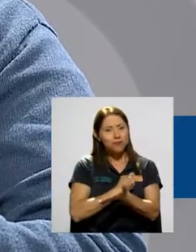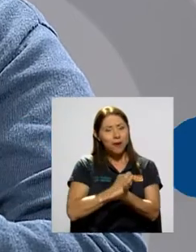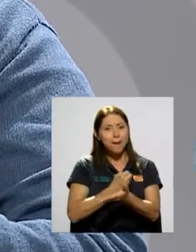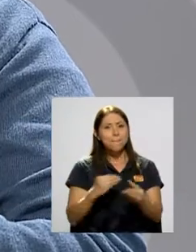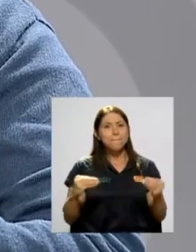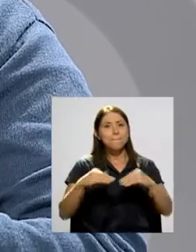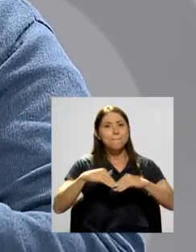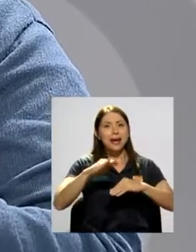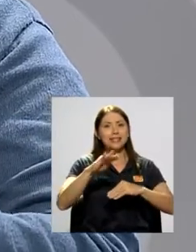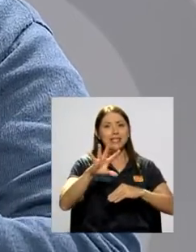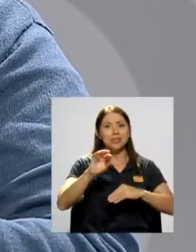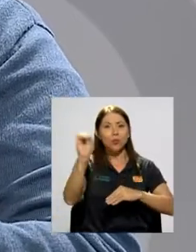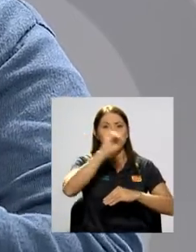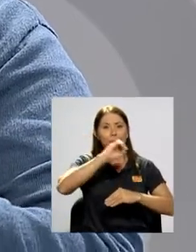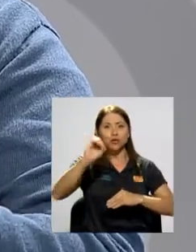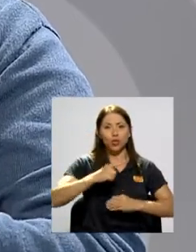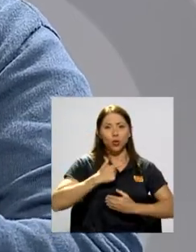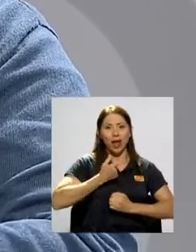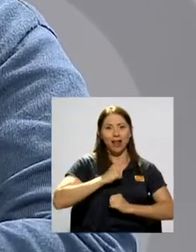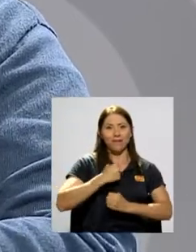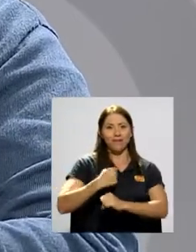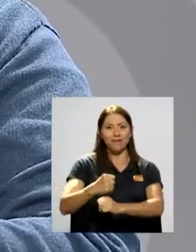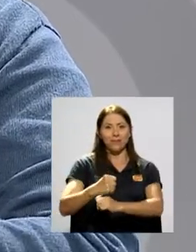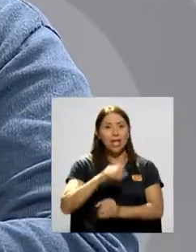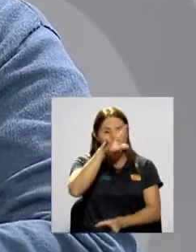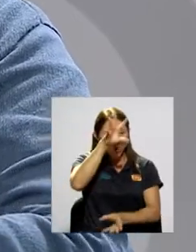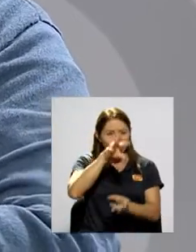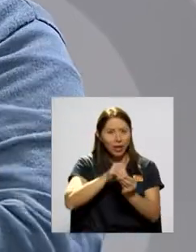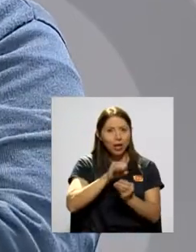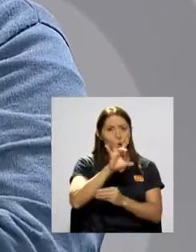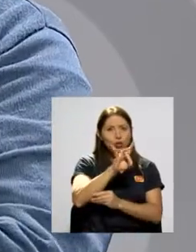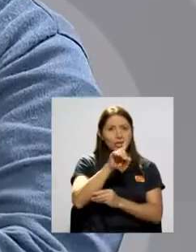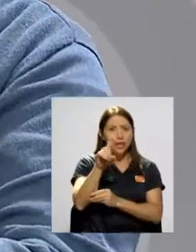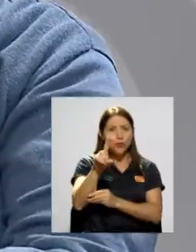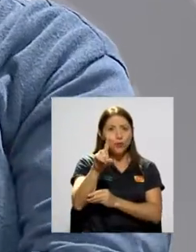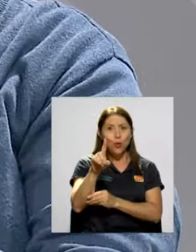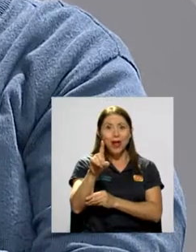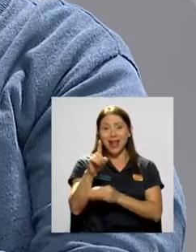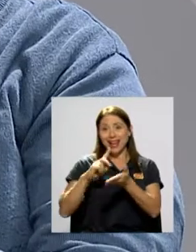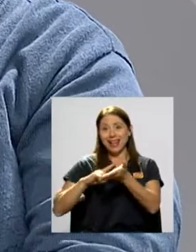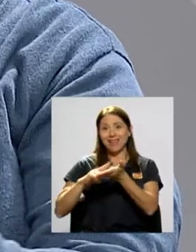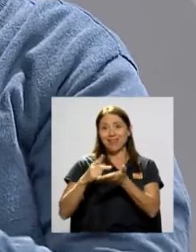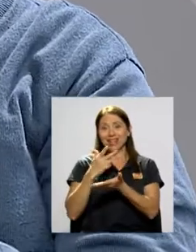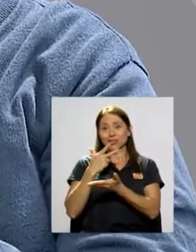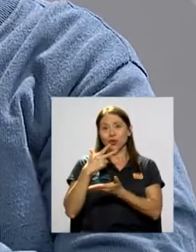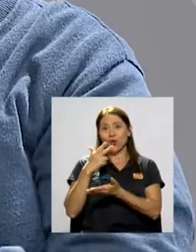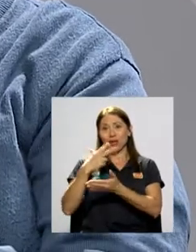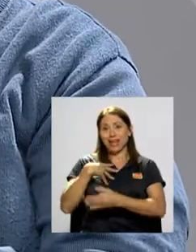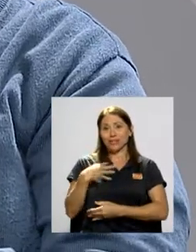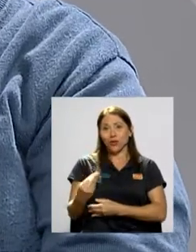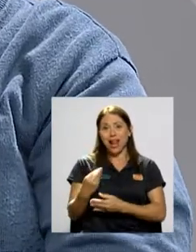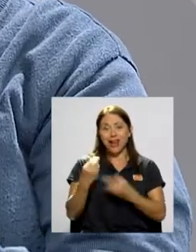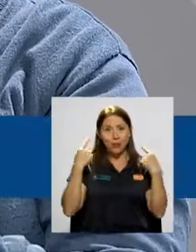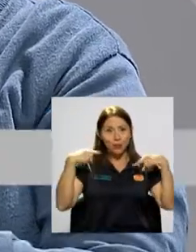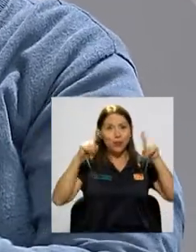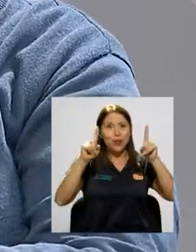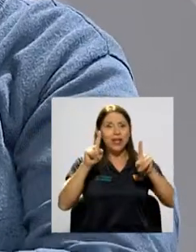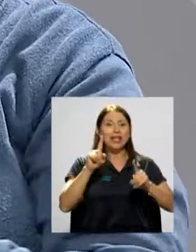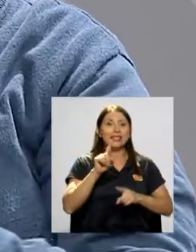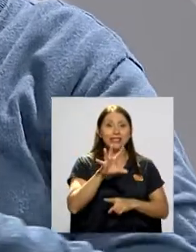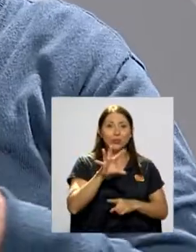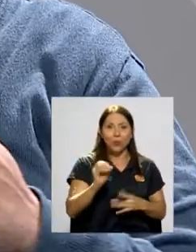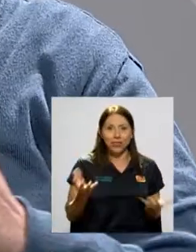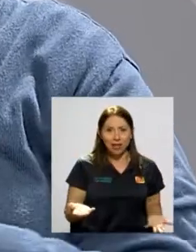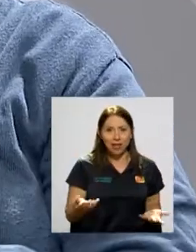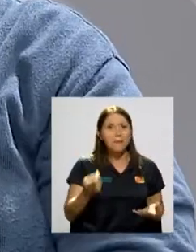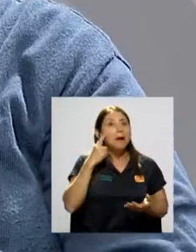de las alcaldías, obtuvo 50 de las 81 alcaldías posibles. Vamos a ver si ese escenario se mantiene o se modifica,